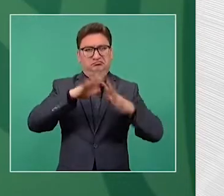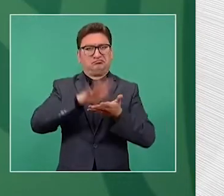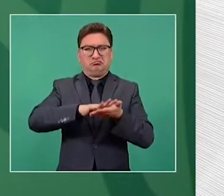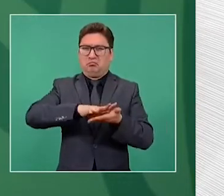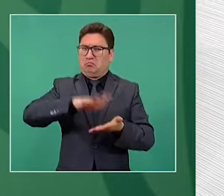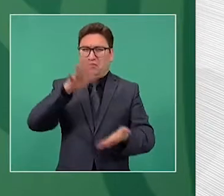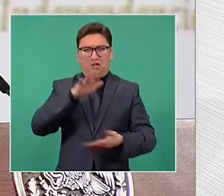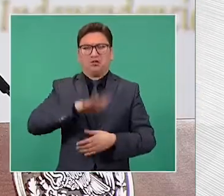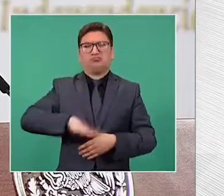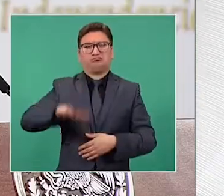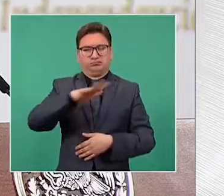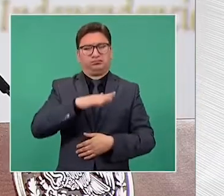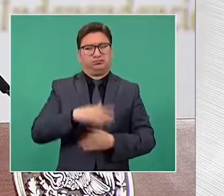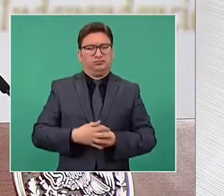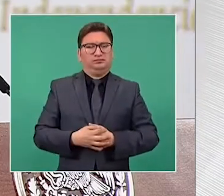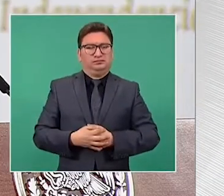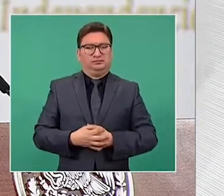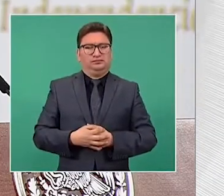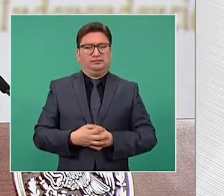es